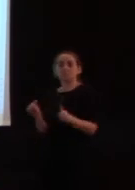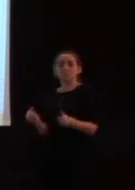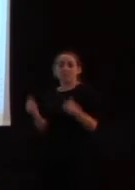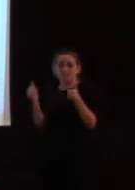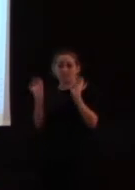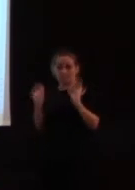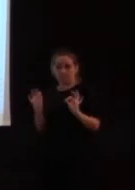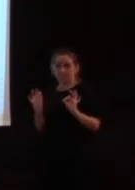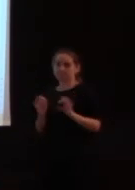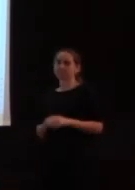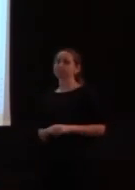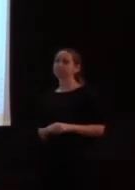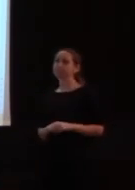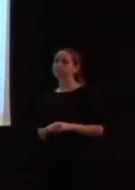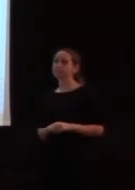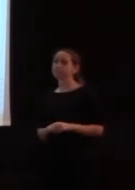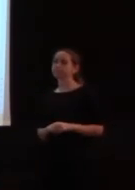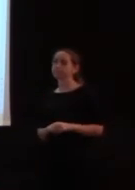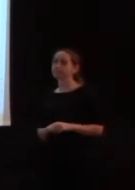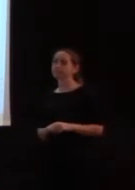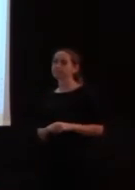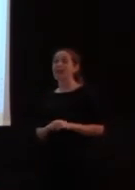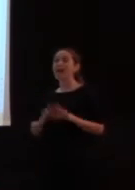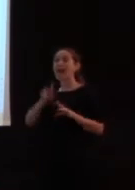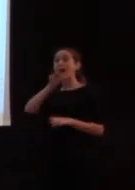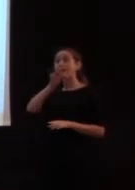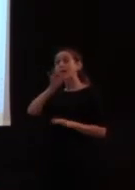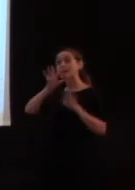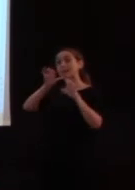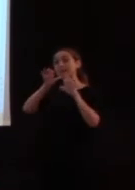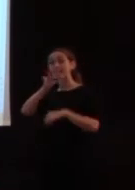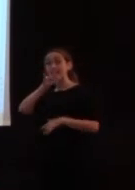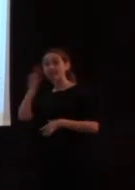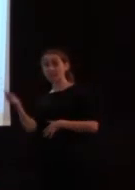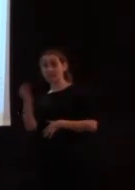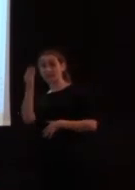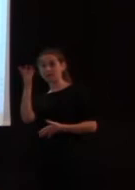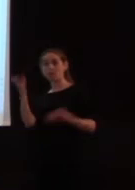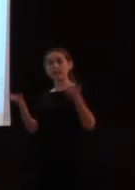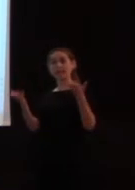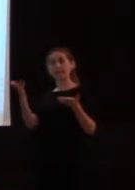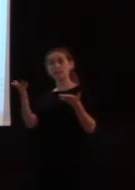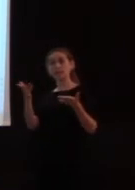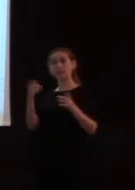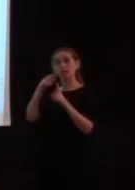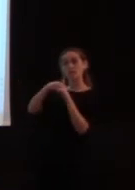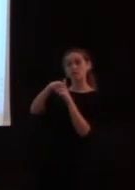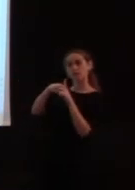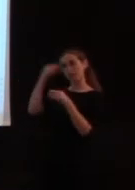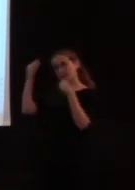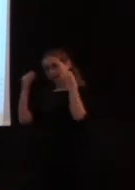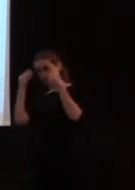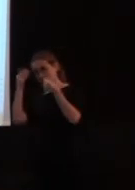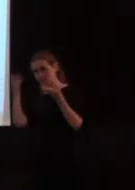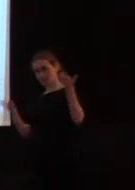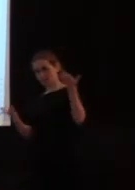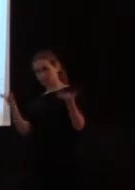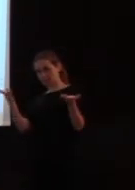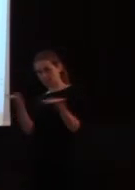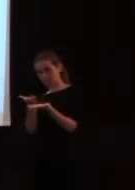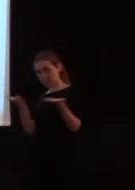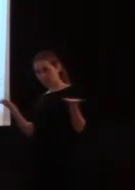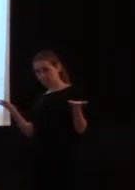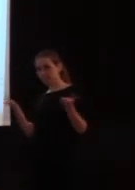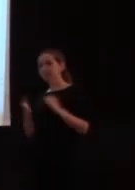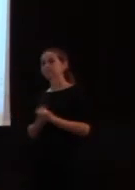Más cosas. Hablar para aprender a hablar mejor. El equilibrio entre el uso y la reflexión. También en esta línea está